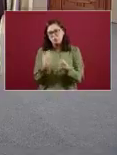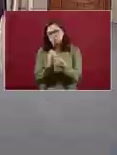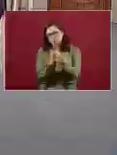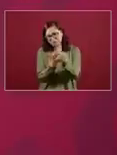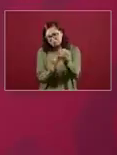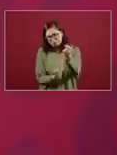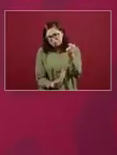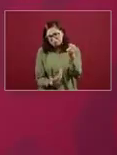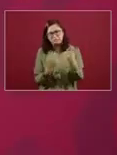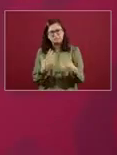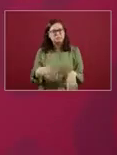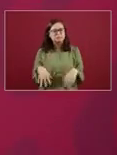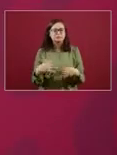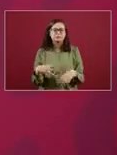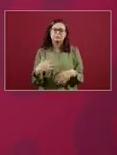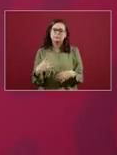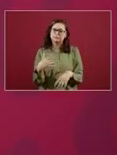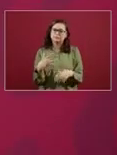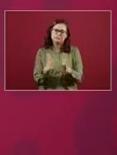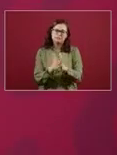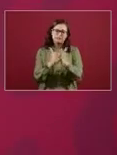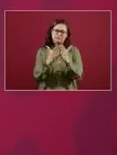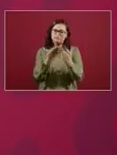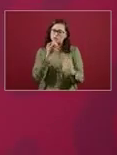clásico, se los recomiendo si no lo han leído.